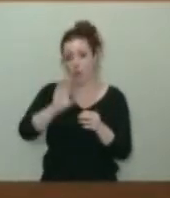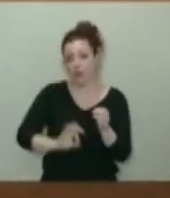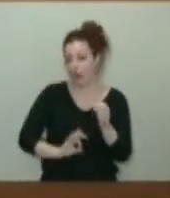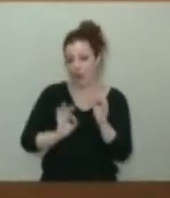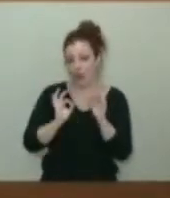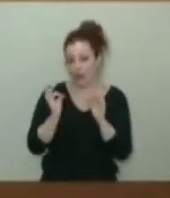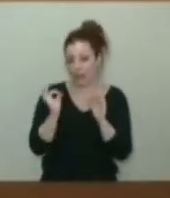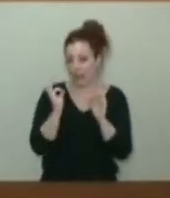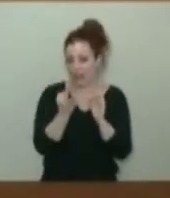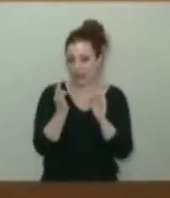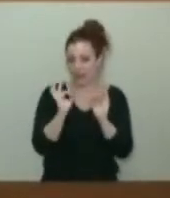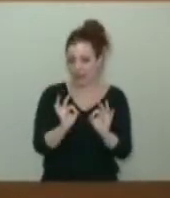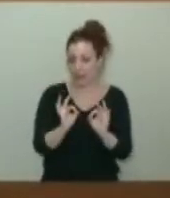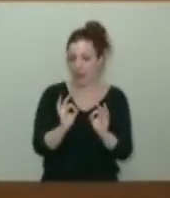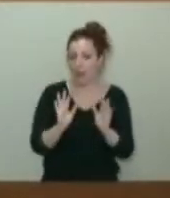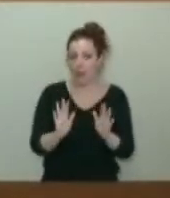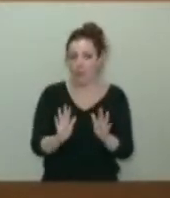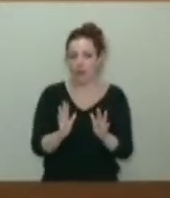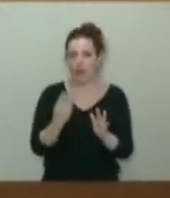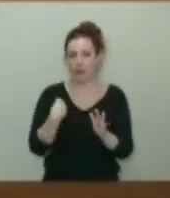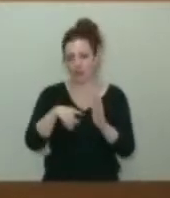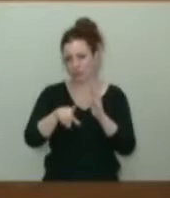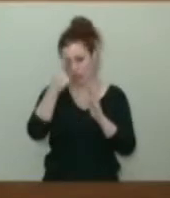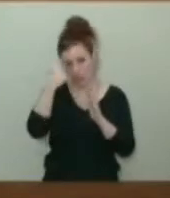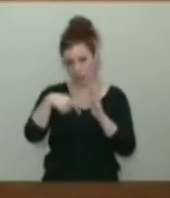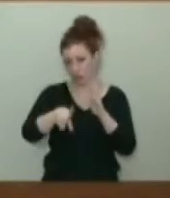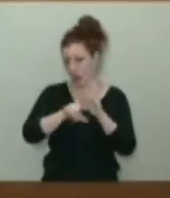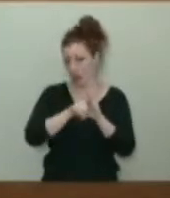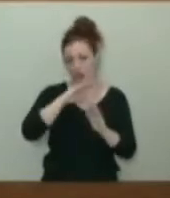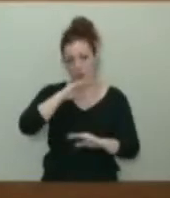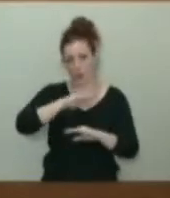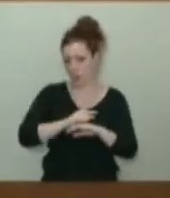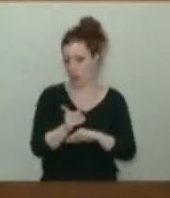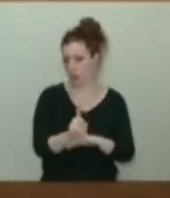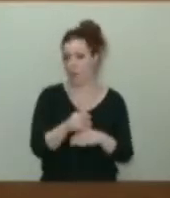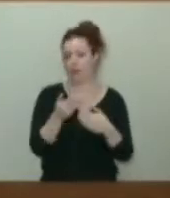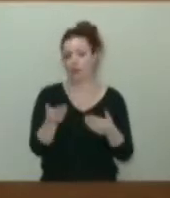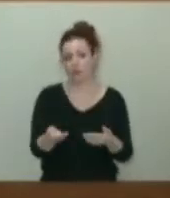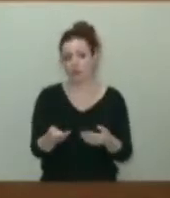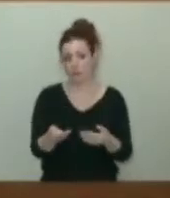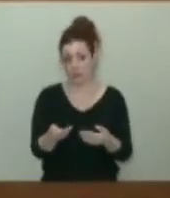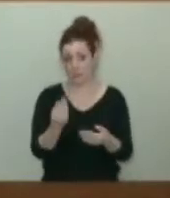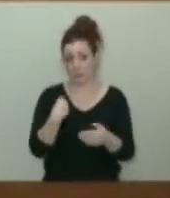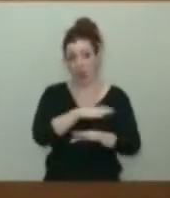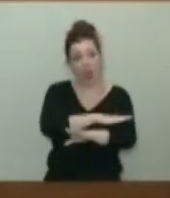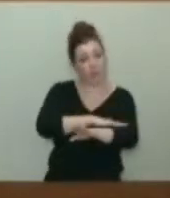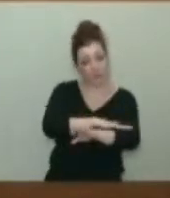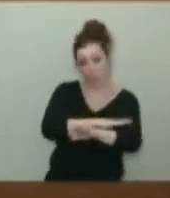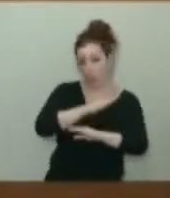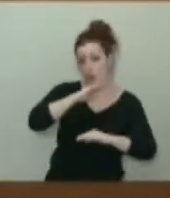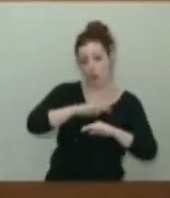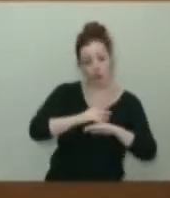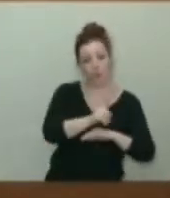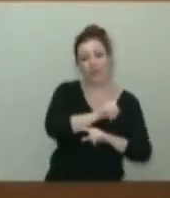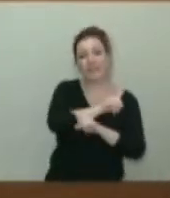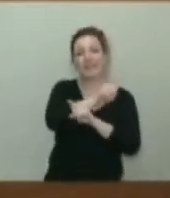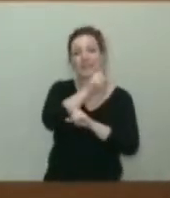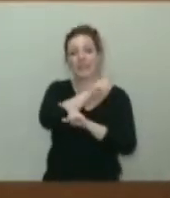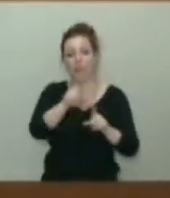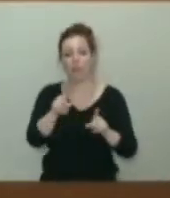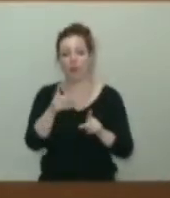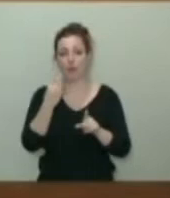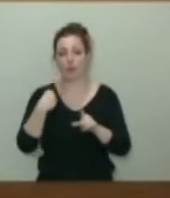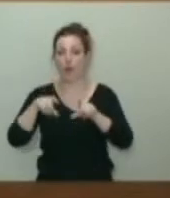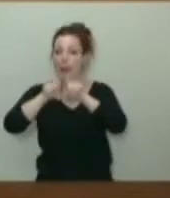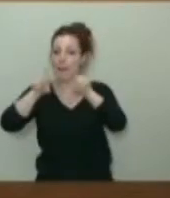así, pero todos sabemos que esta ley se está incumpliendo sistemáticamente, tanto por parte de las administraciones como por parte de las empresas